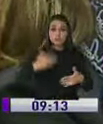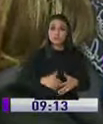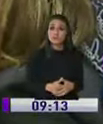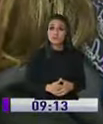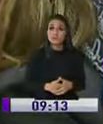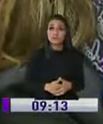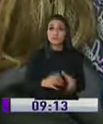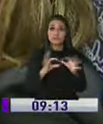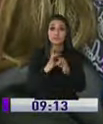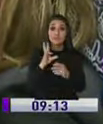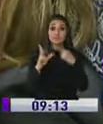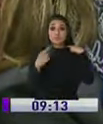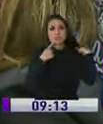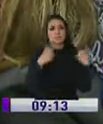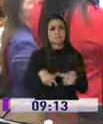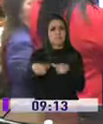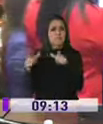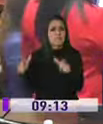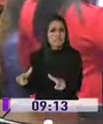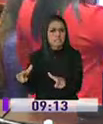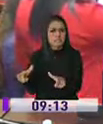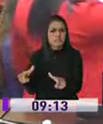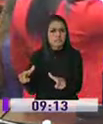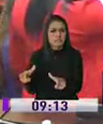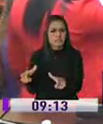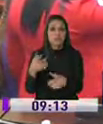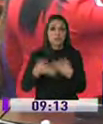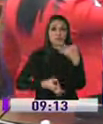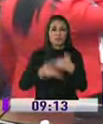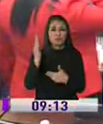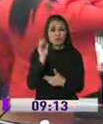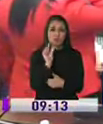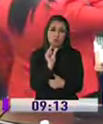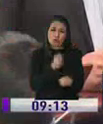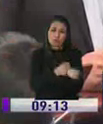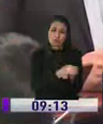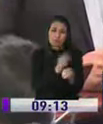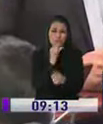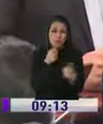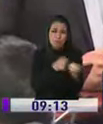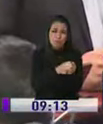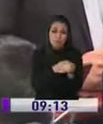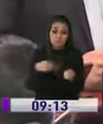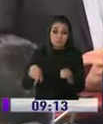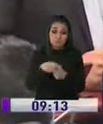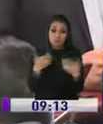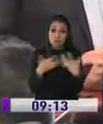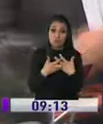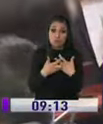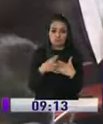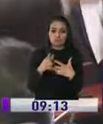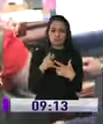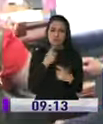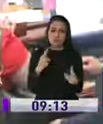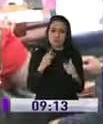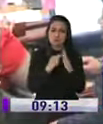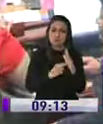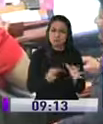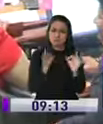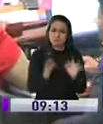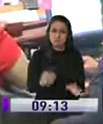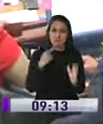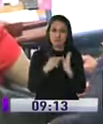ala correísta dicen que son mayoría, que los que se van con el juicio son muy pocos, acá ya no hablan de unidad, pero sí de principios, y que